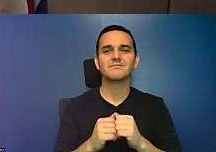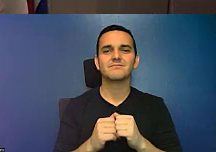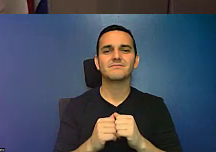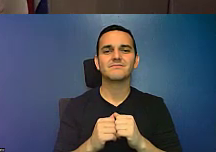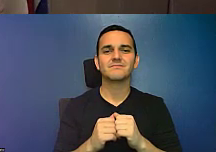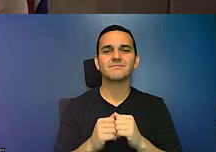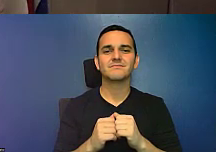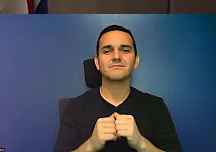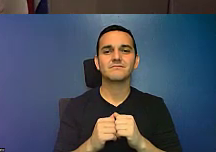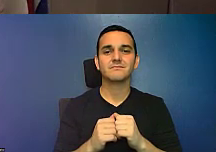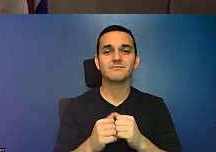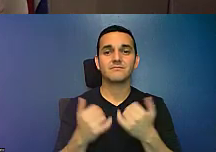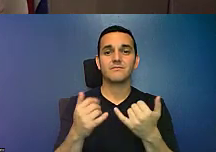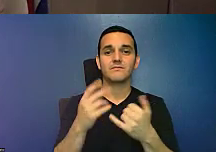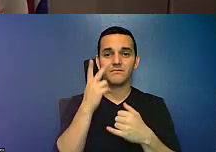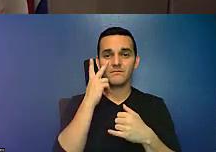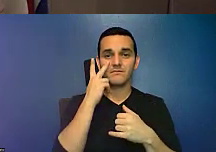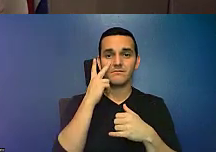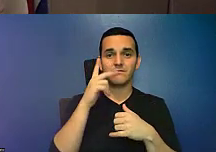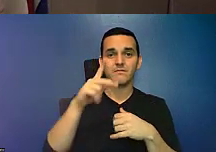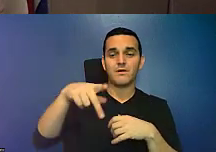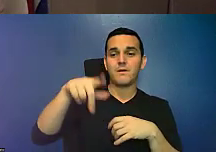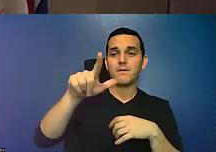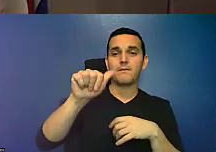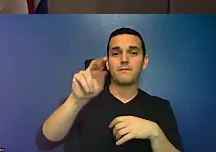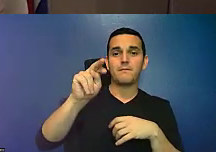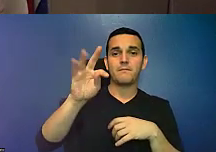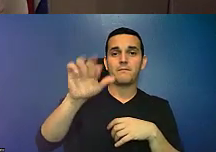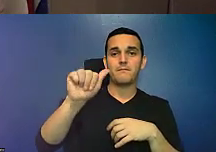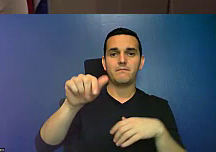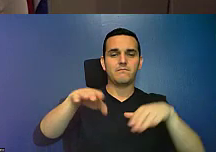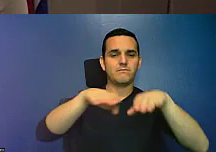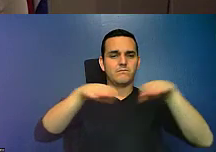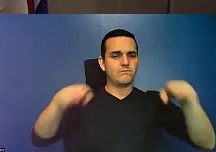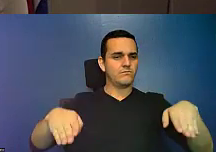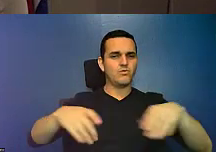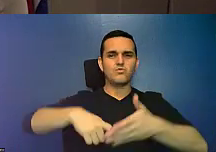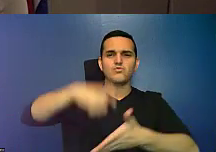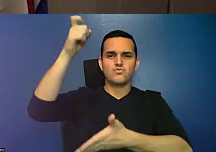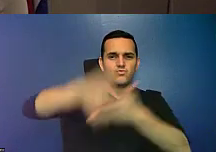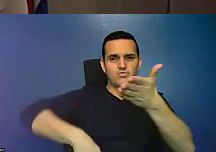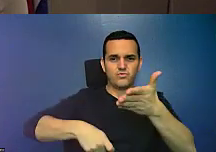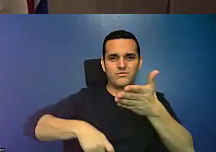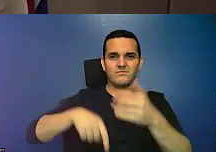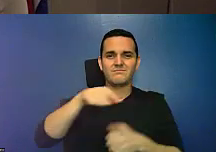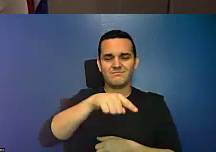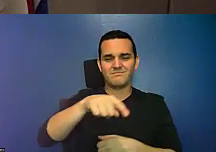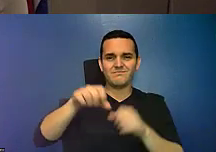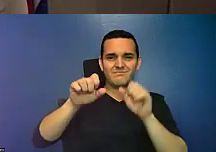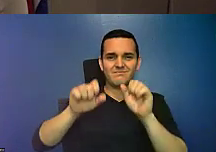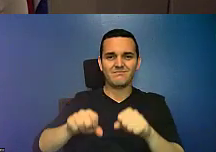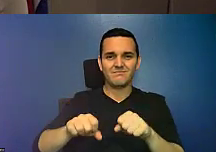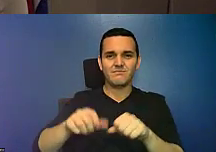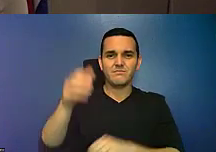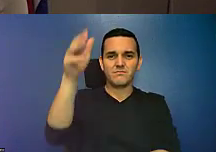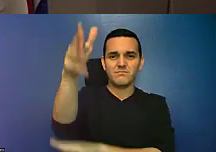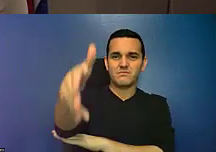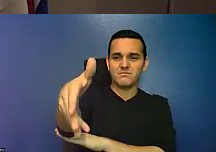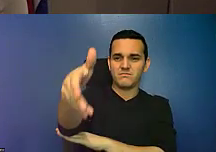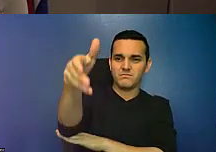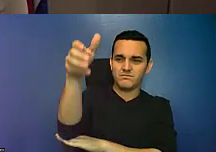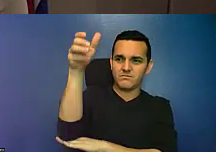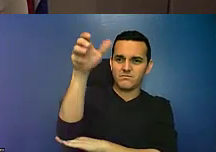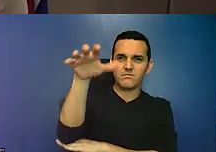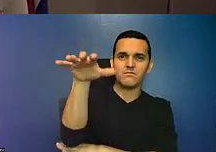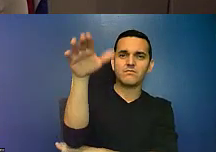La planta, como lo conocemos normalmente, es una estructura sólida. Esta planta eventualmente es el brazo robótico. El brazo